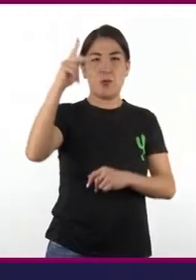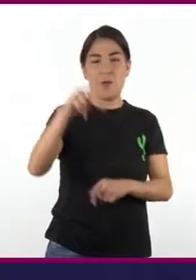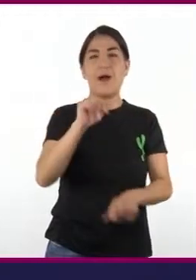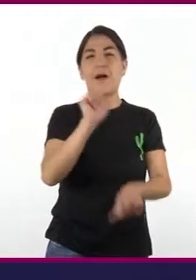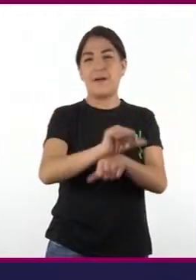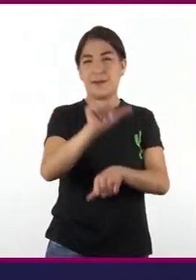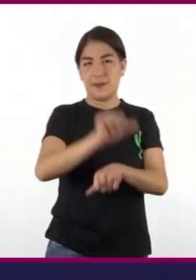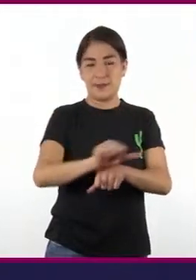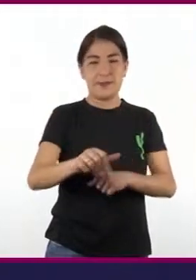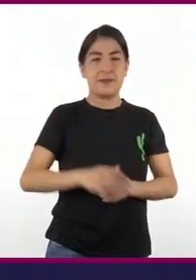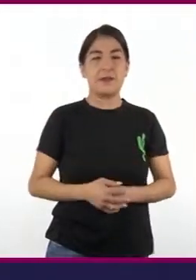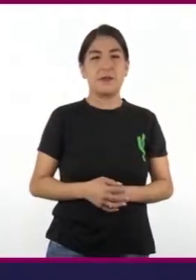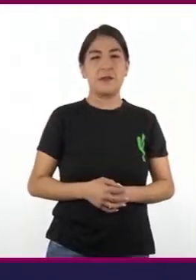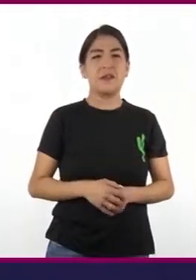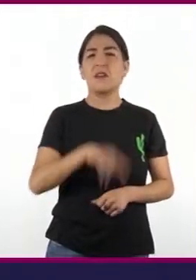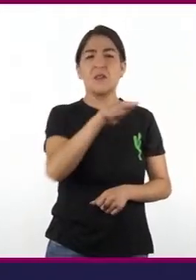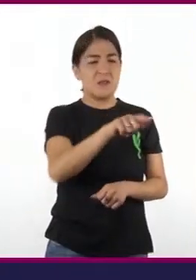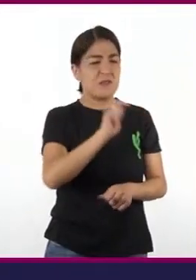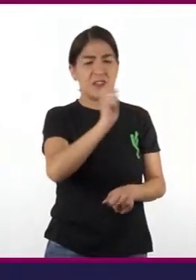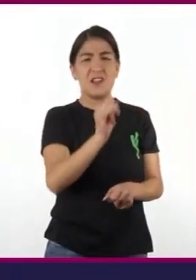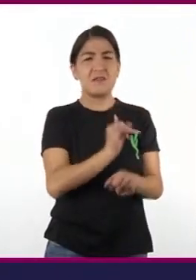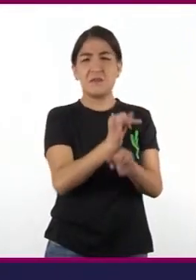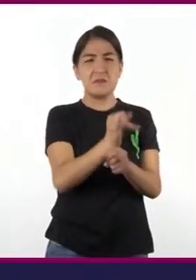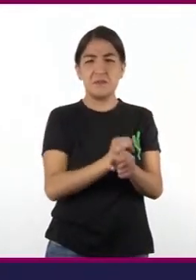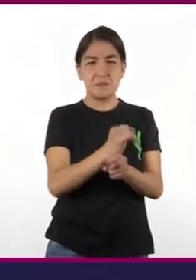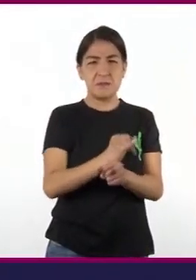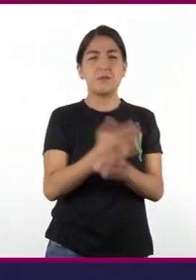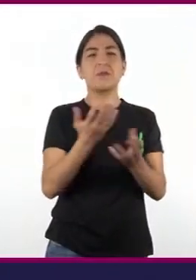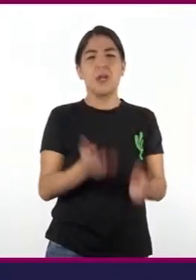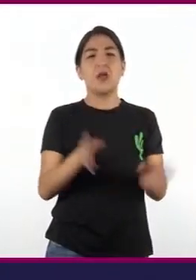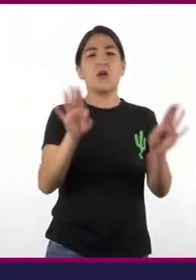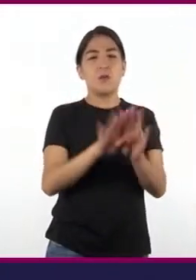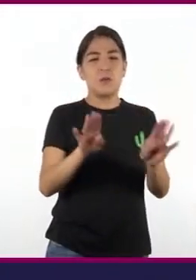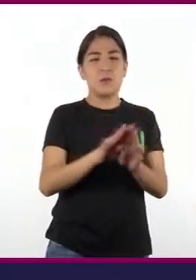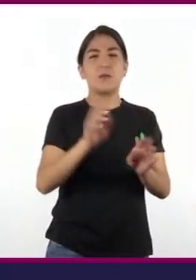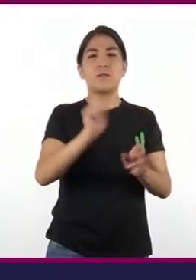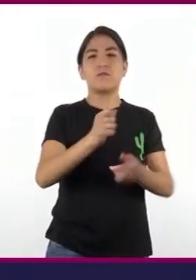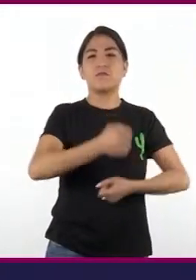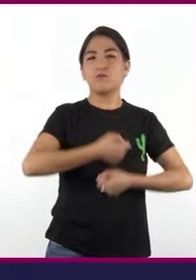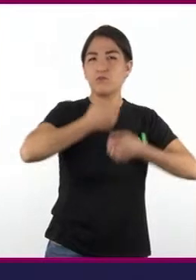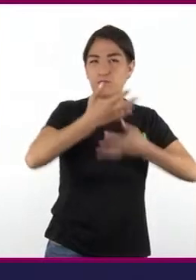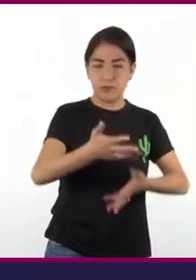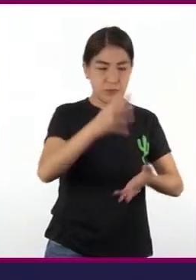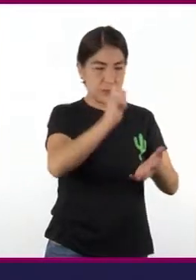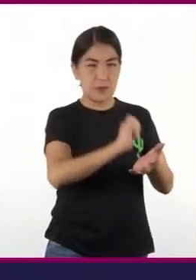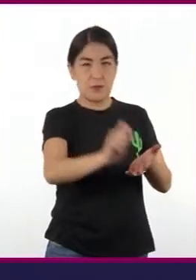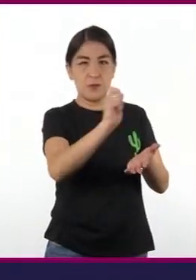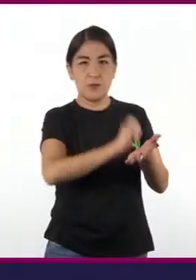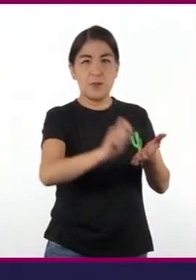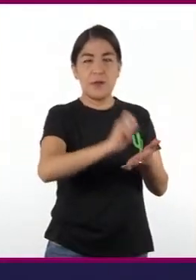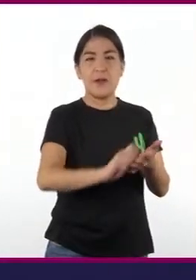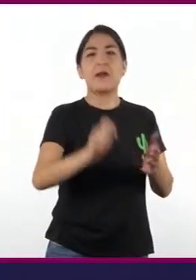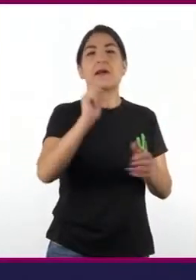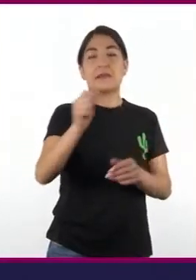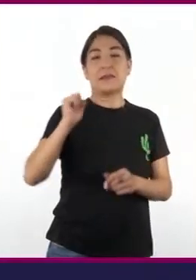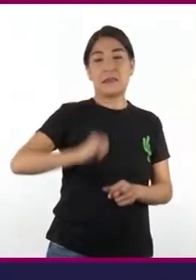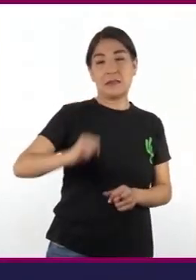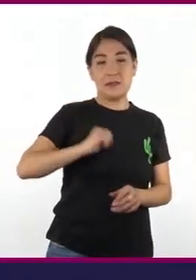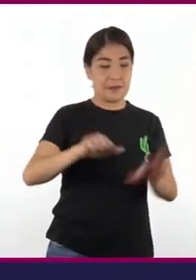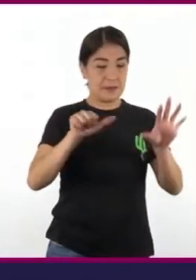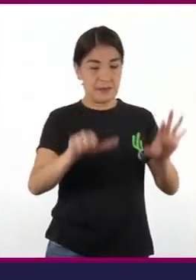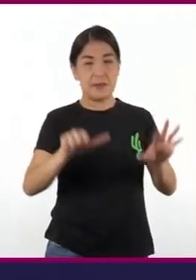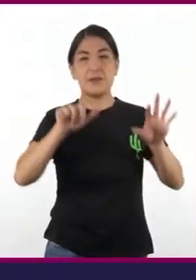Su línea de investigación comprende tanto poesía escrita en Nueva España durante los siglos XVI y